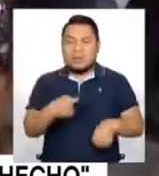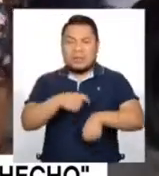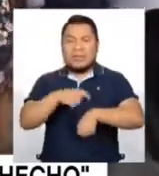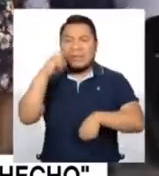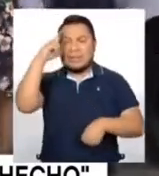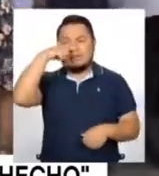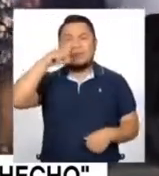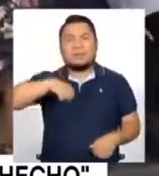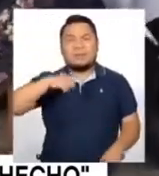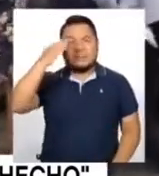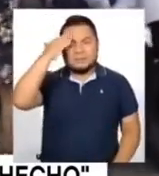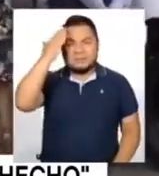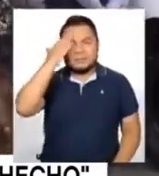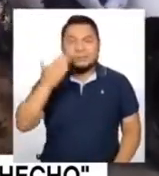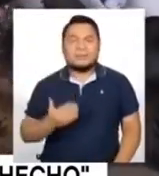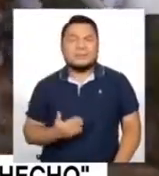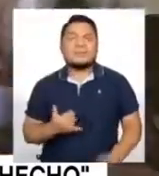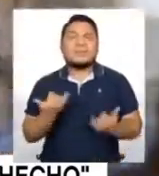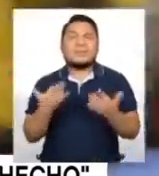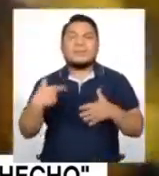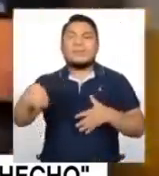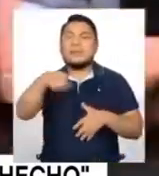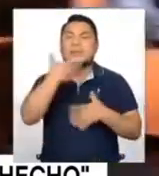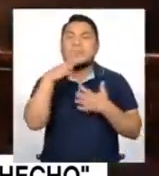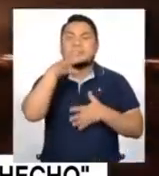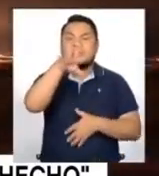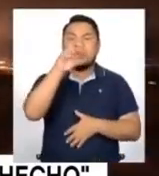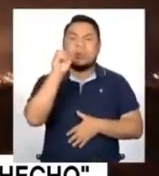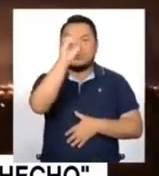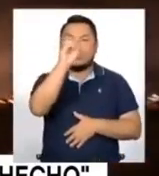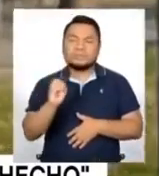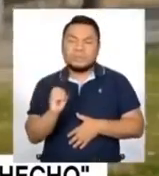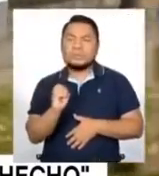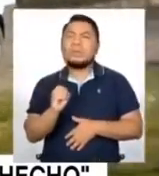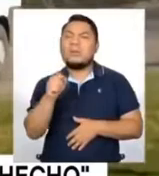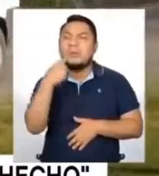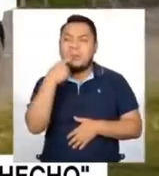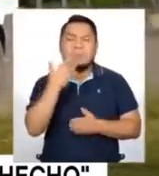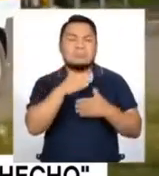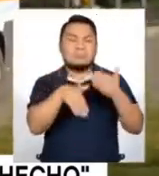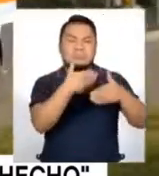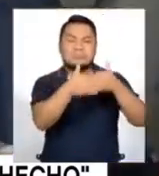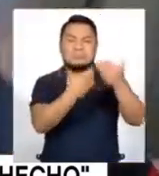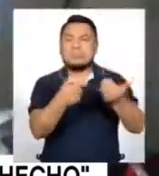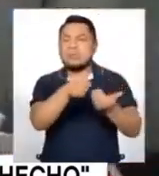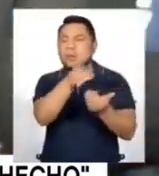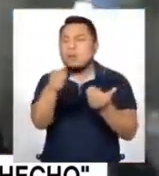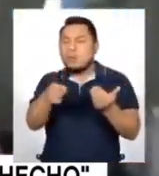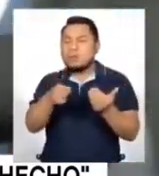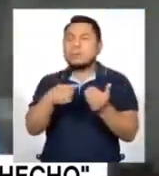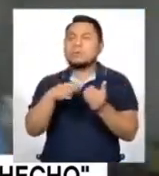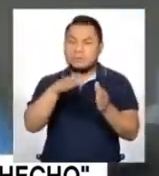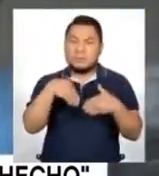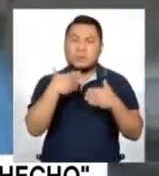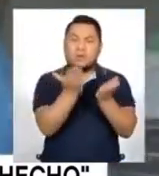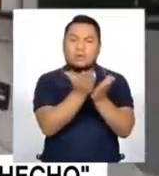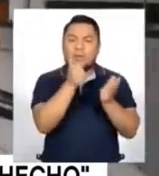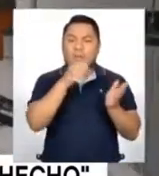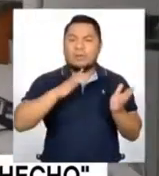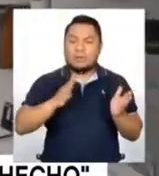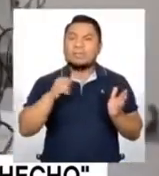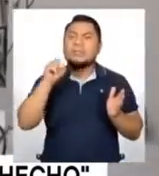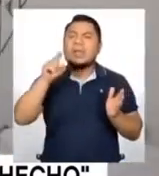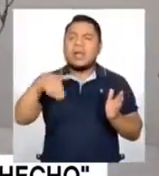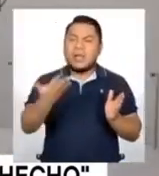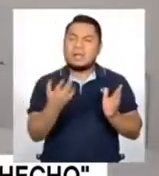la morosidad el mes de marzo es casi del 50%, o sea, cuando no hay este tipo de emergencia, ahora es muchísimo más. Lo que yo creo es que hay que entender,